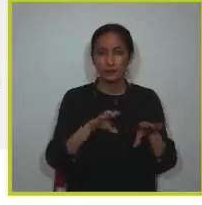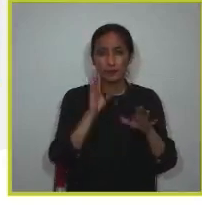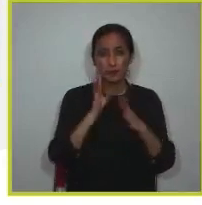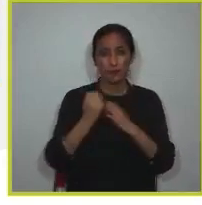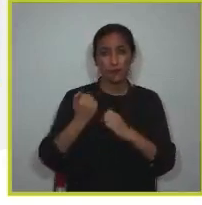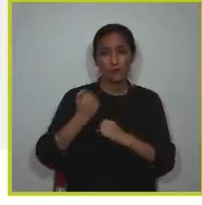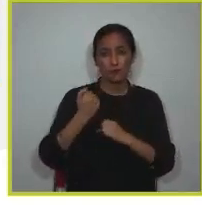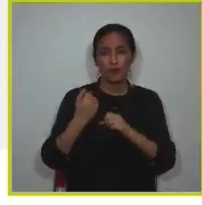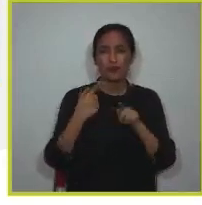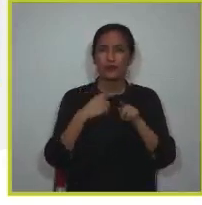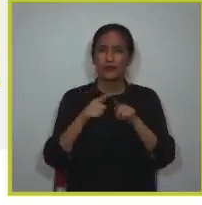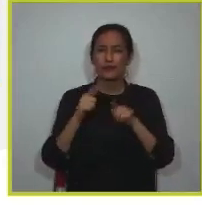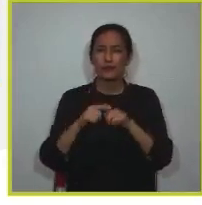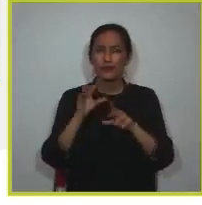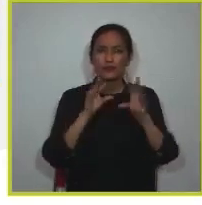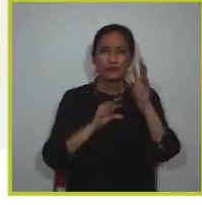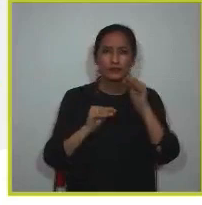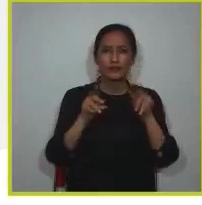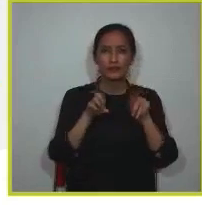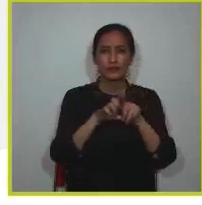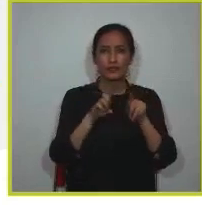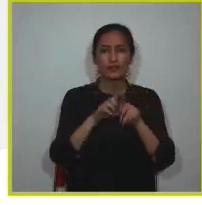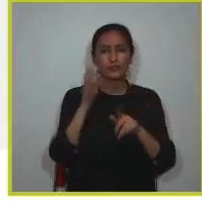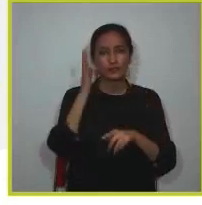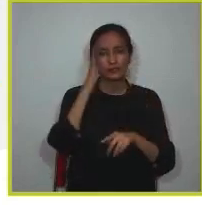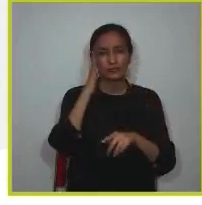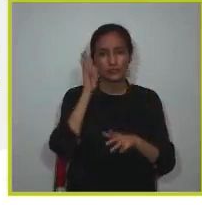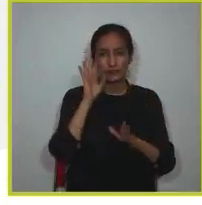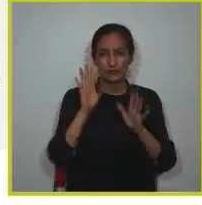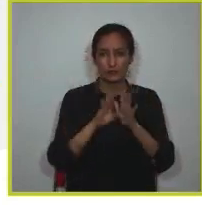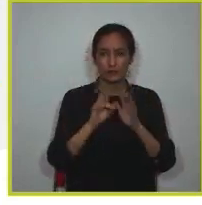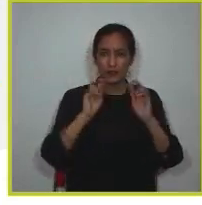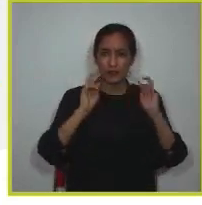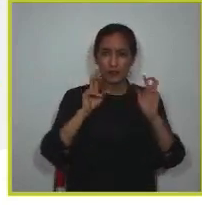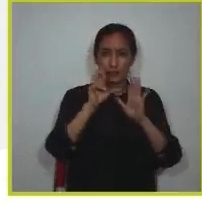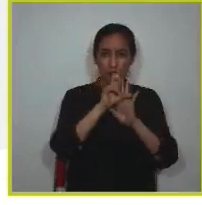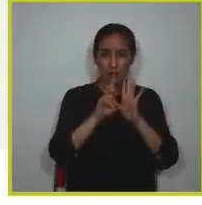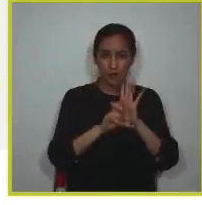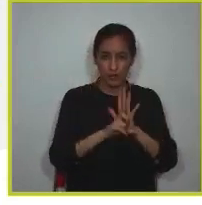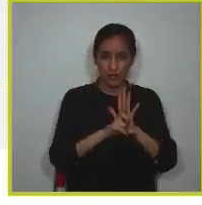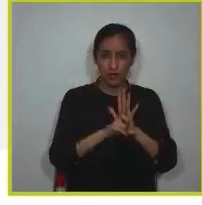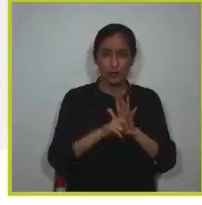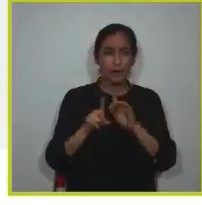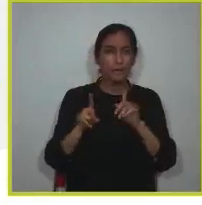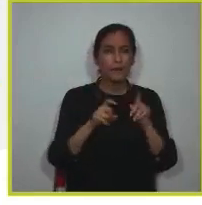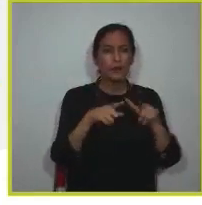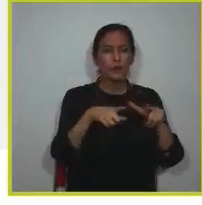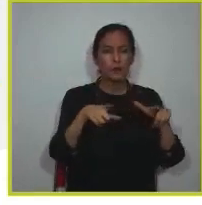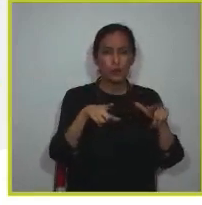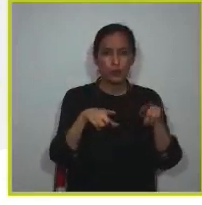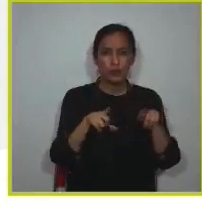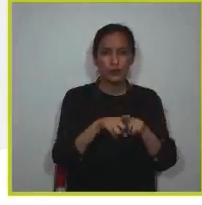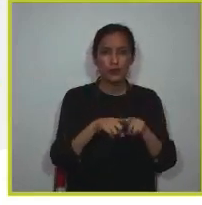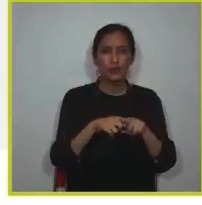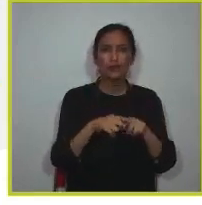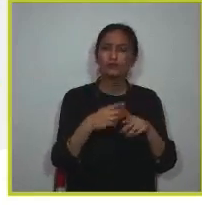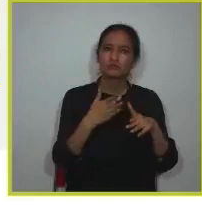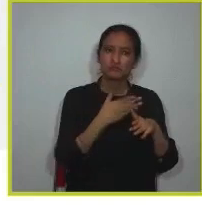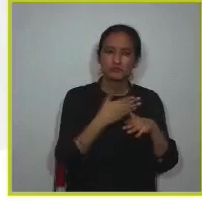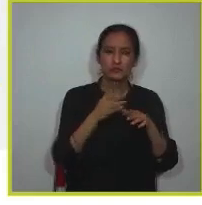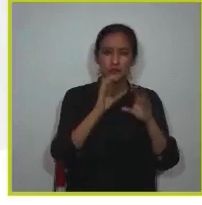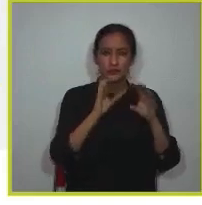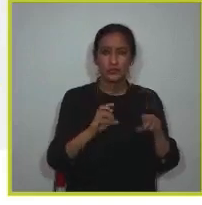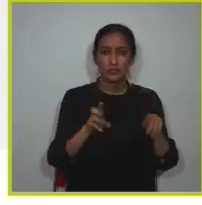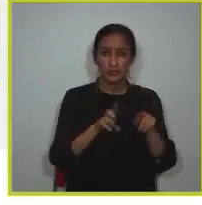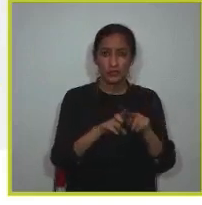fortalecimiento y capacidades tanto en saber desde los temas legales de consulta previa participación ciudadana pero